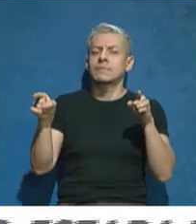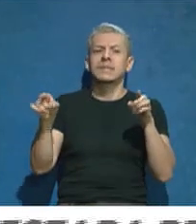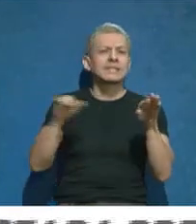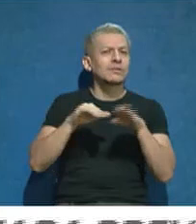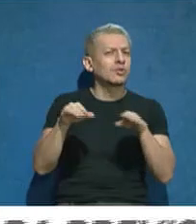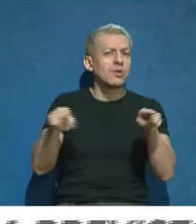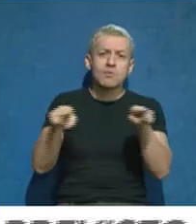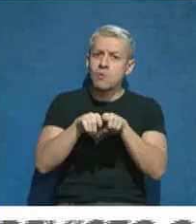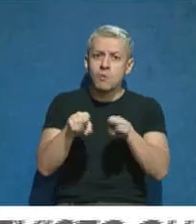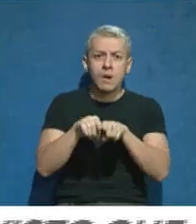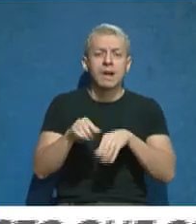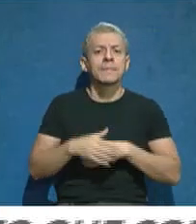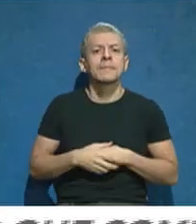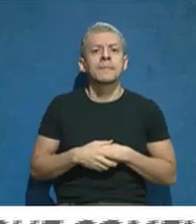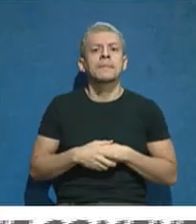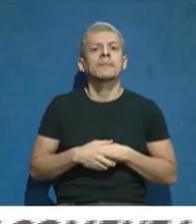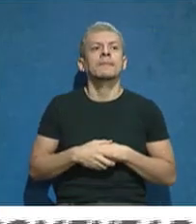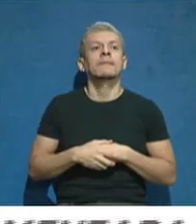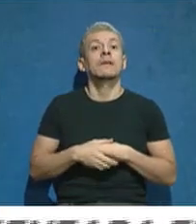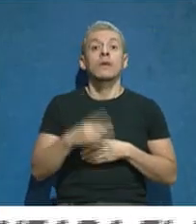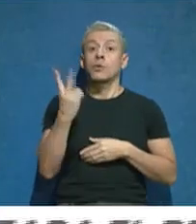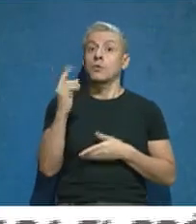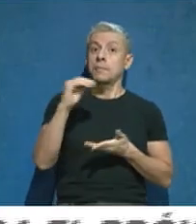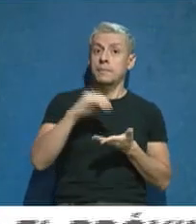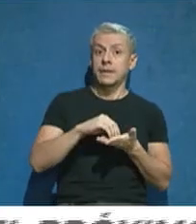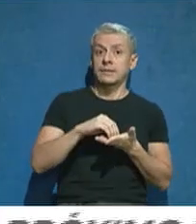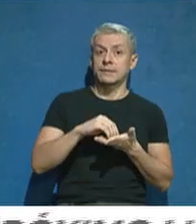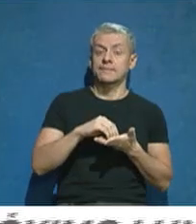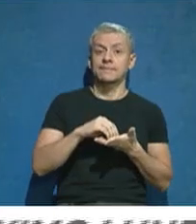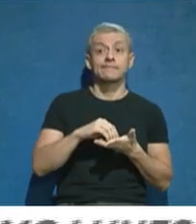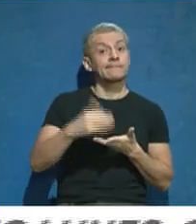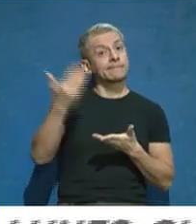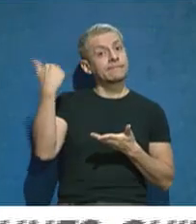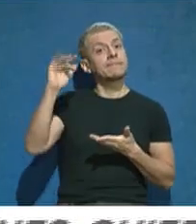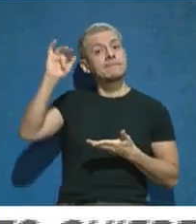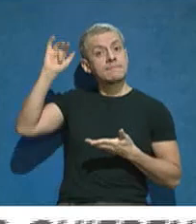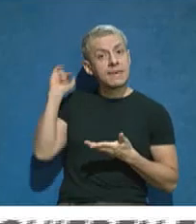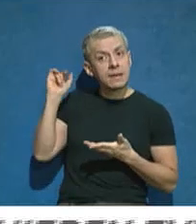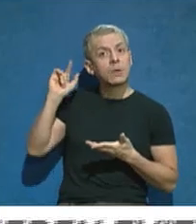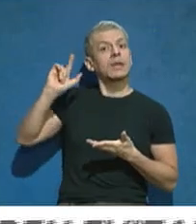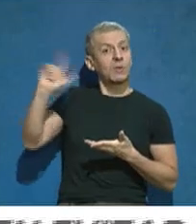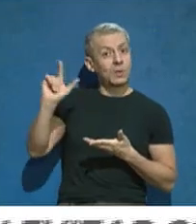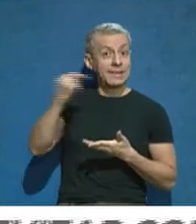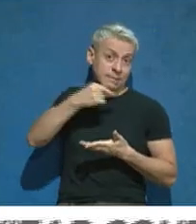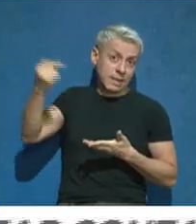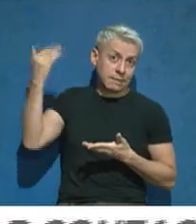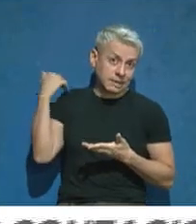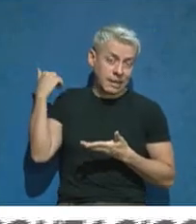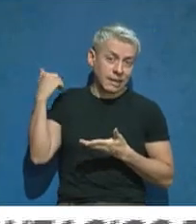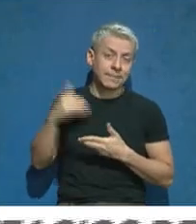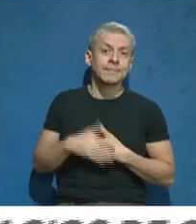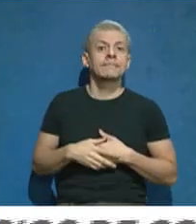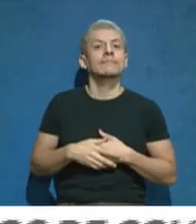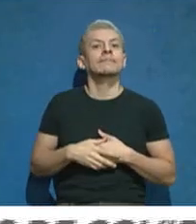a esta gavilla. Y hay otros dos que ocurrieron el miércoles y el lunes de la semana pasada, último